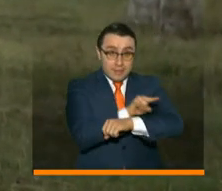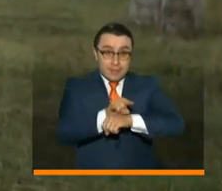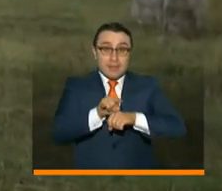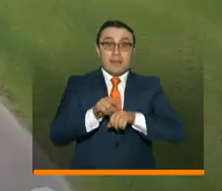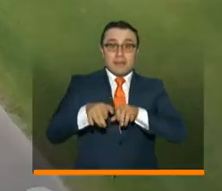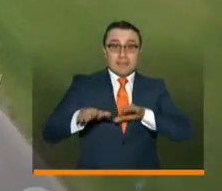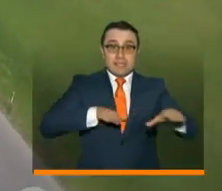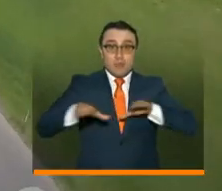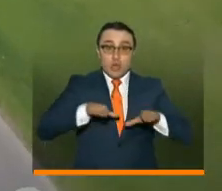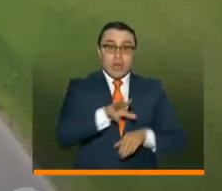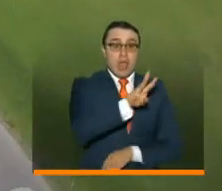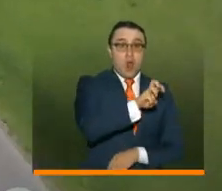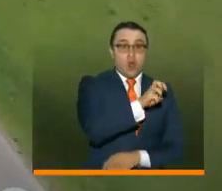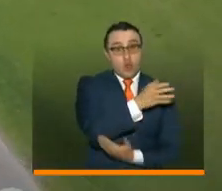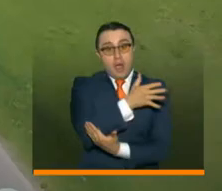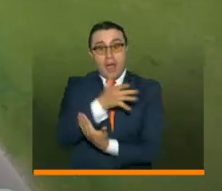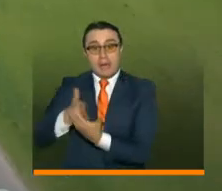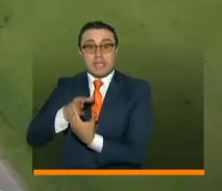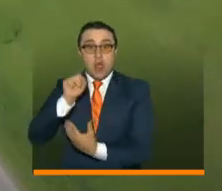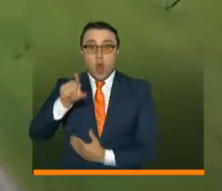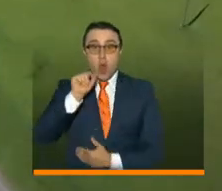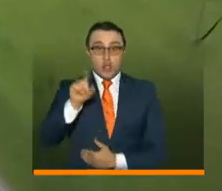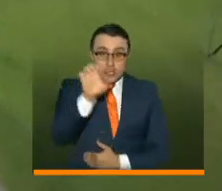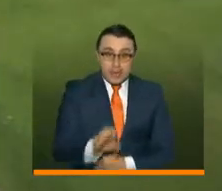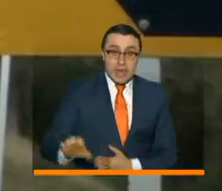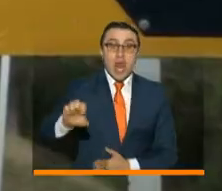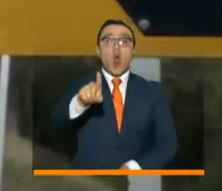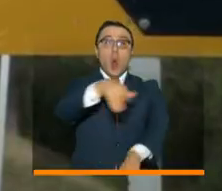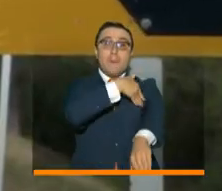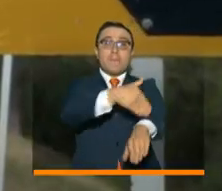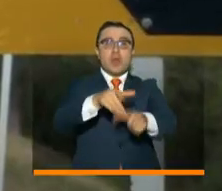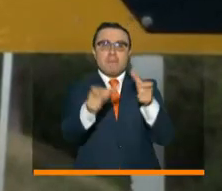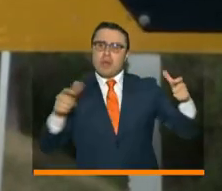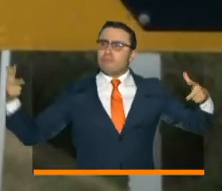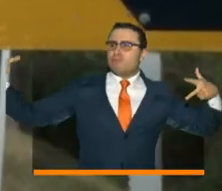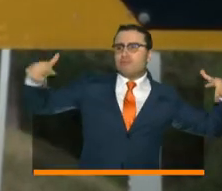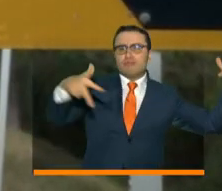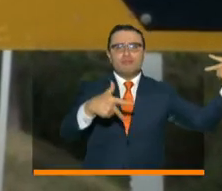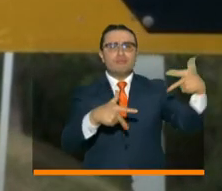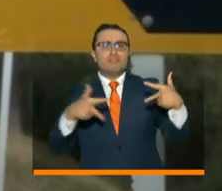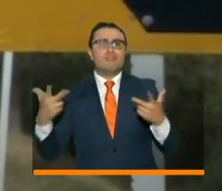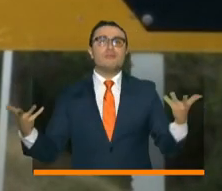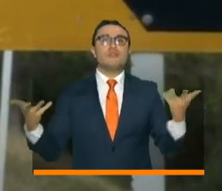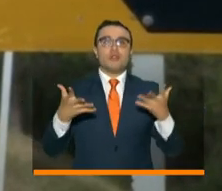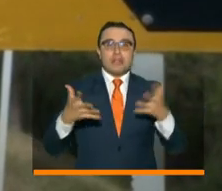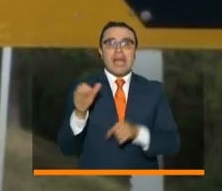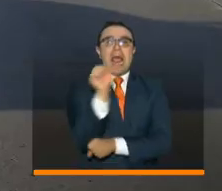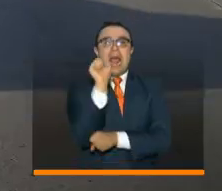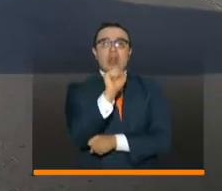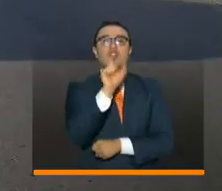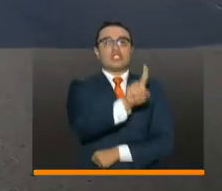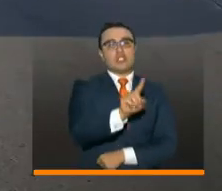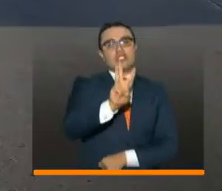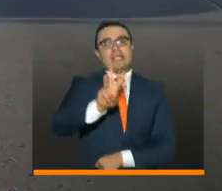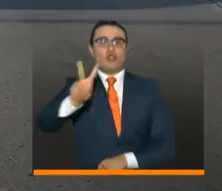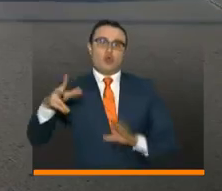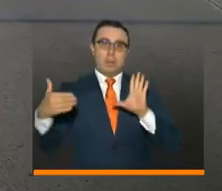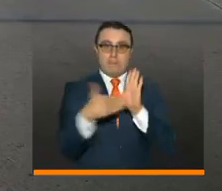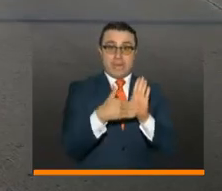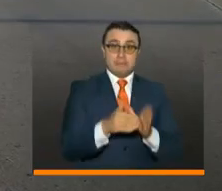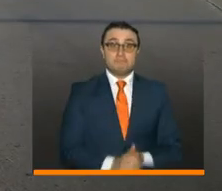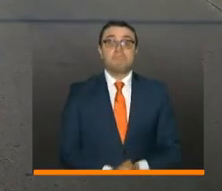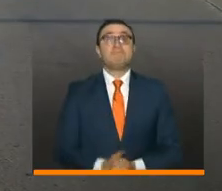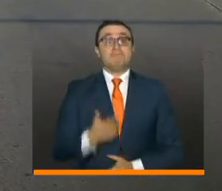11 de enero se espera se movilicen más de 1 millón de pasajeros en más de 132 mil vehículos. Por su parte, la Dirección